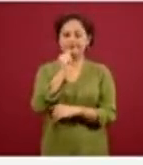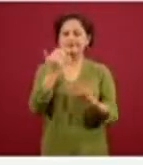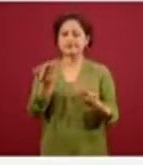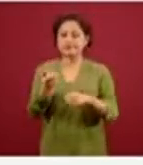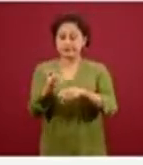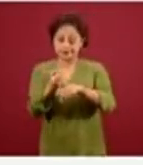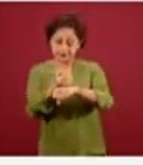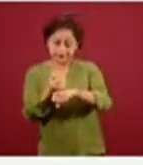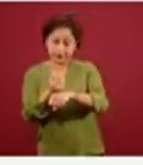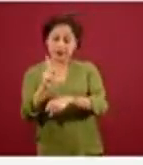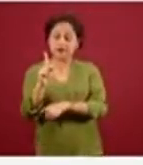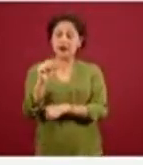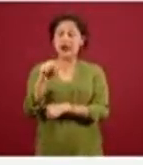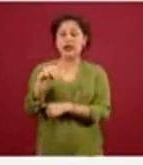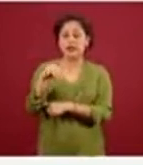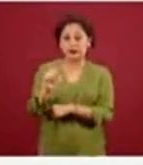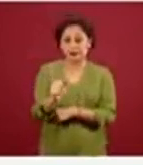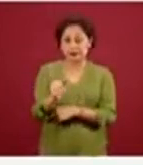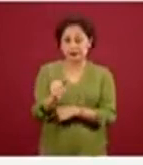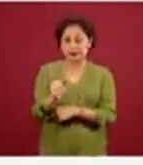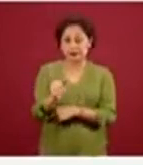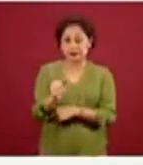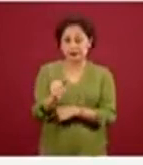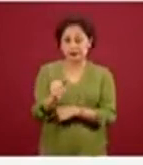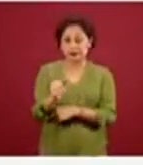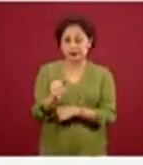se lleva a cabo en hospitales y se